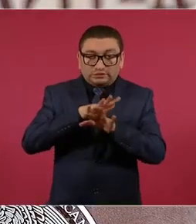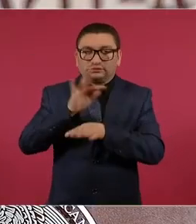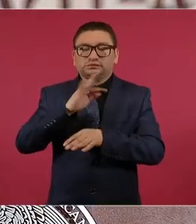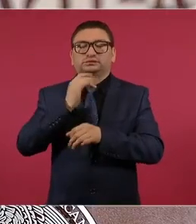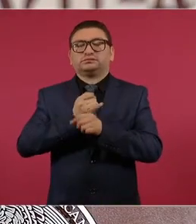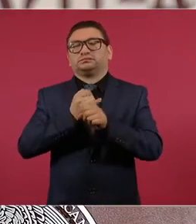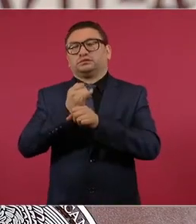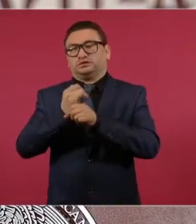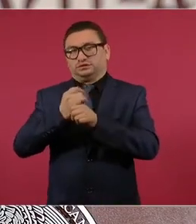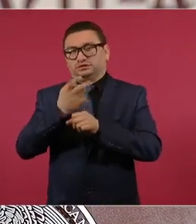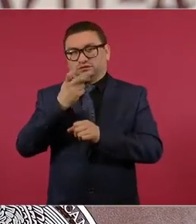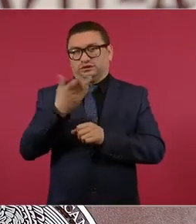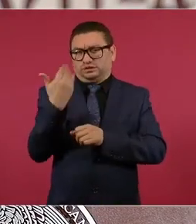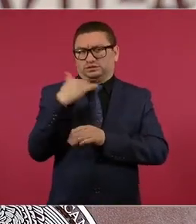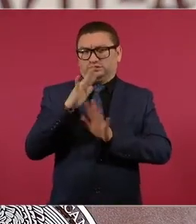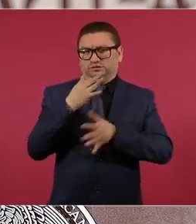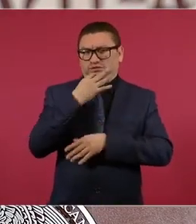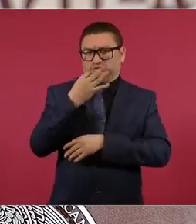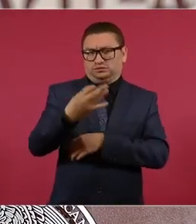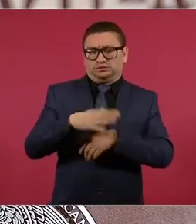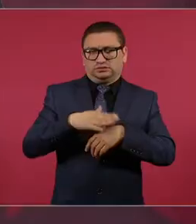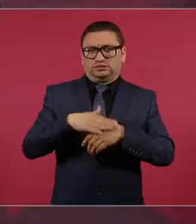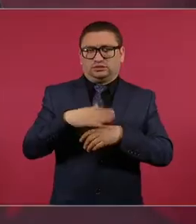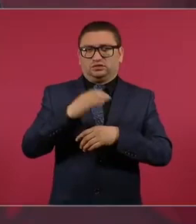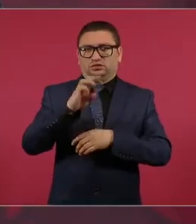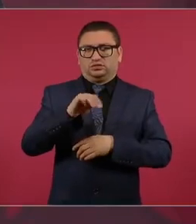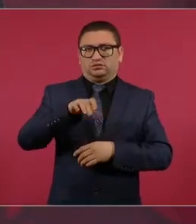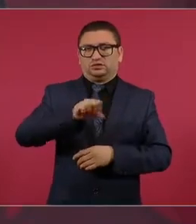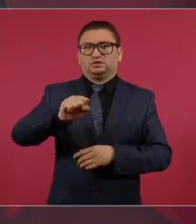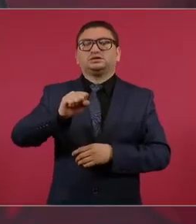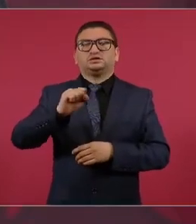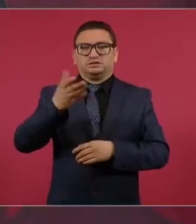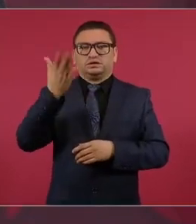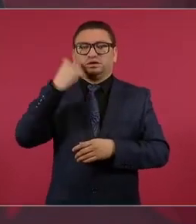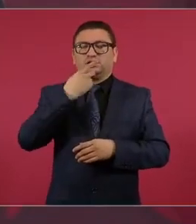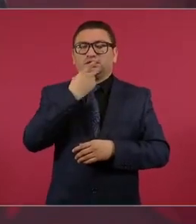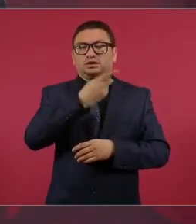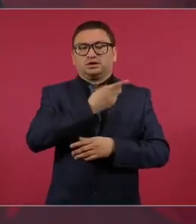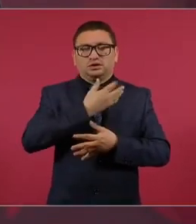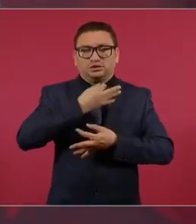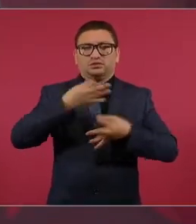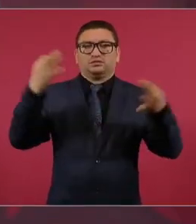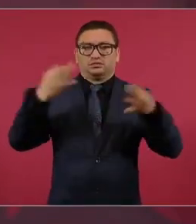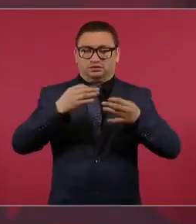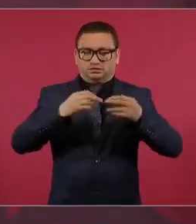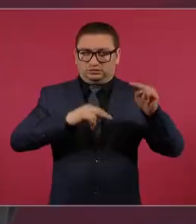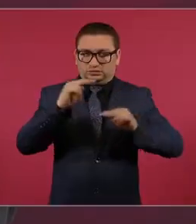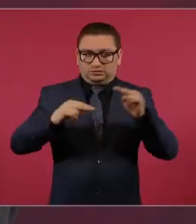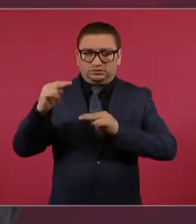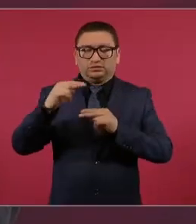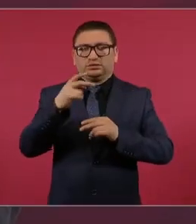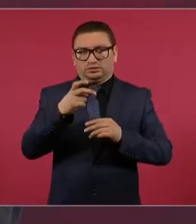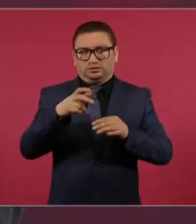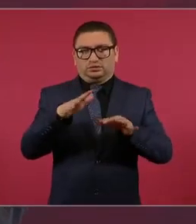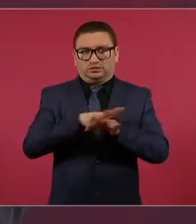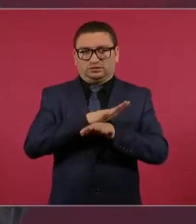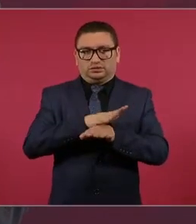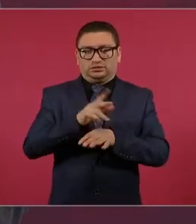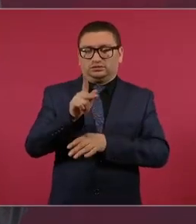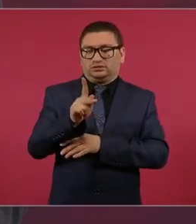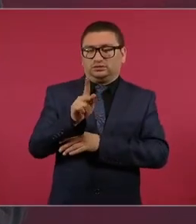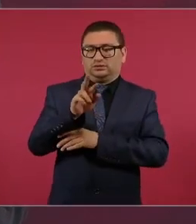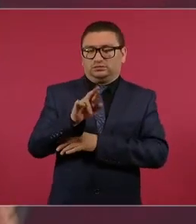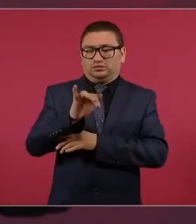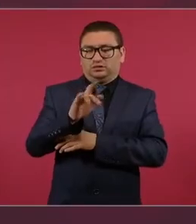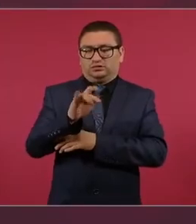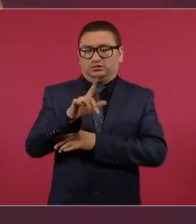Ya se venía reportando por parte de la OMS un incremento en esta variante la la variante pirola pero